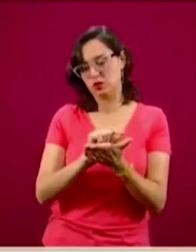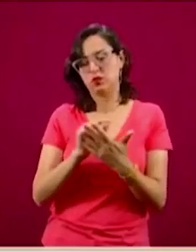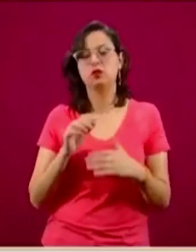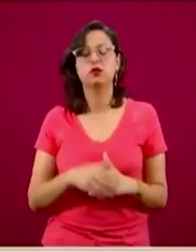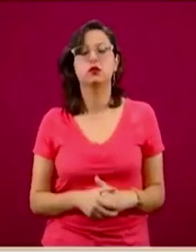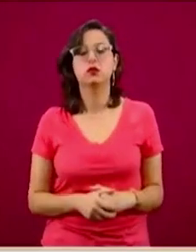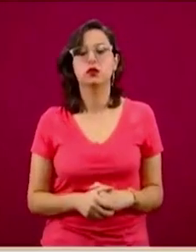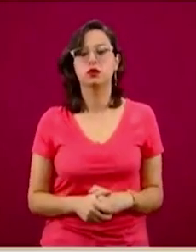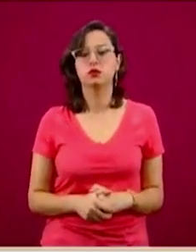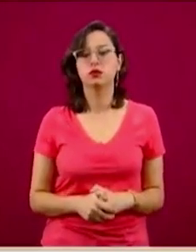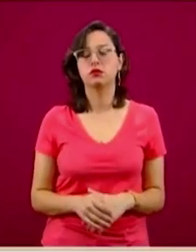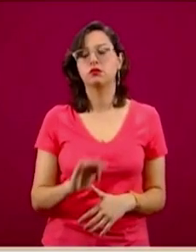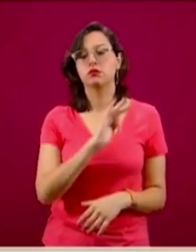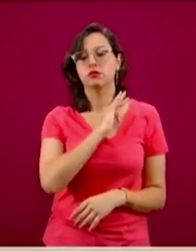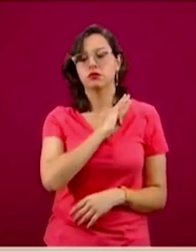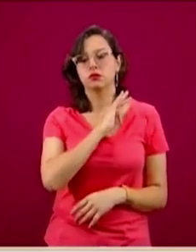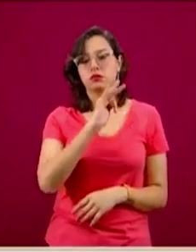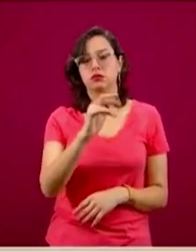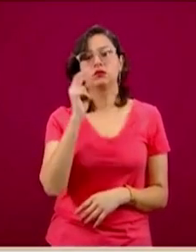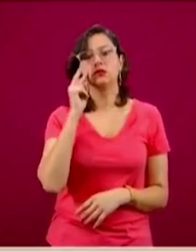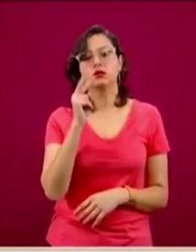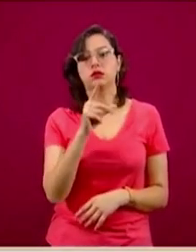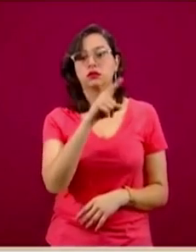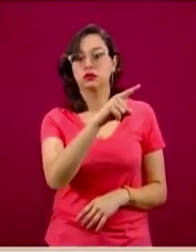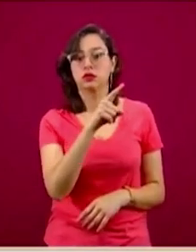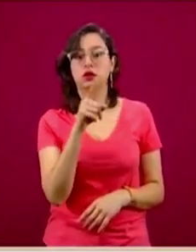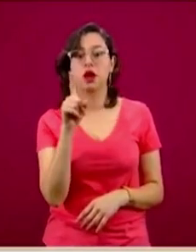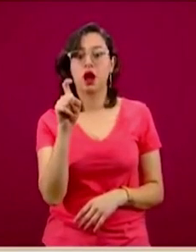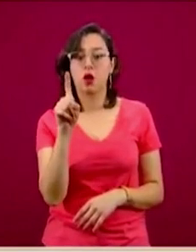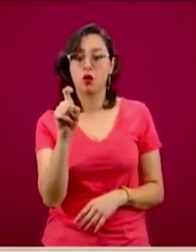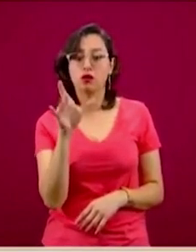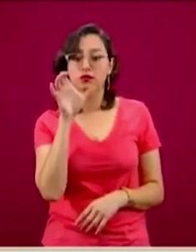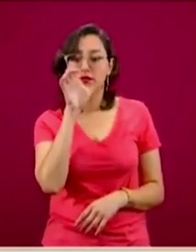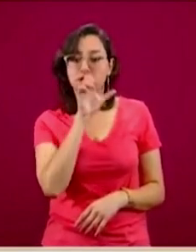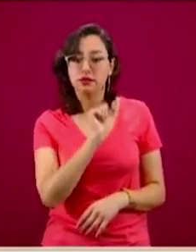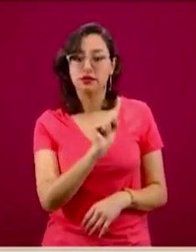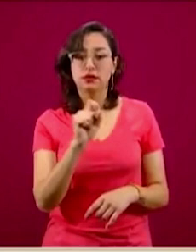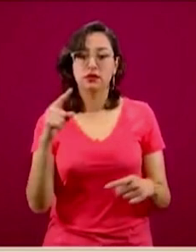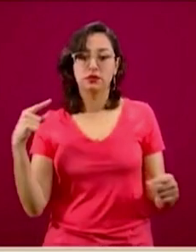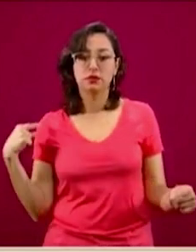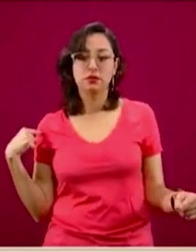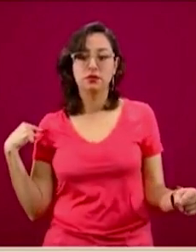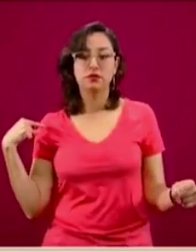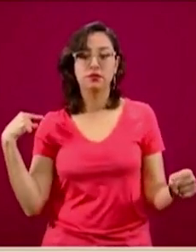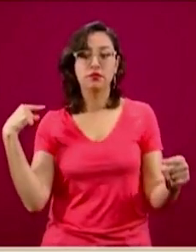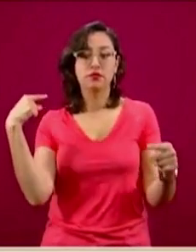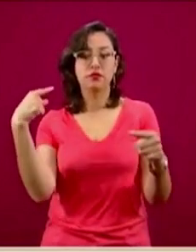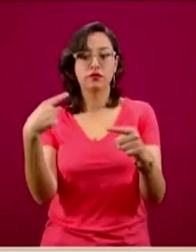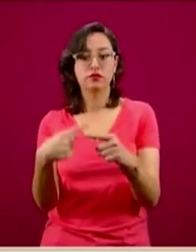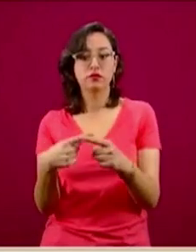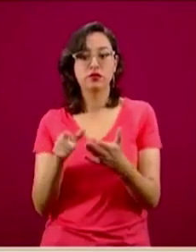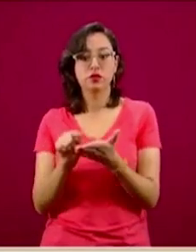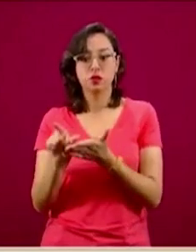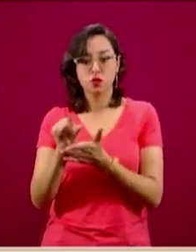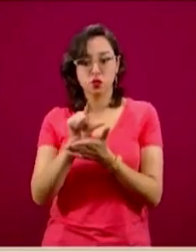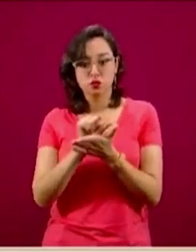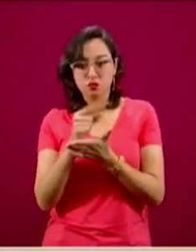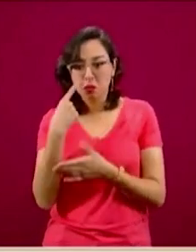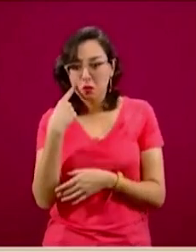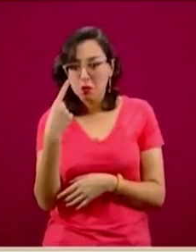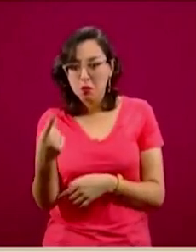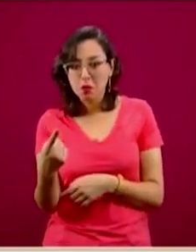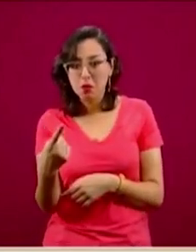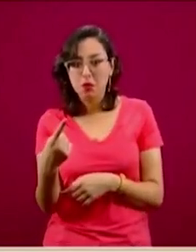lo que podemos ver por ejemplo en aguas calientes como en los últimos días a través de twitter se ha mostrado un